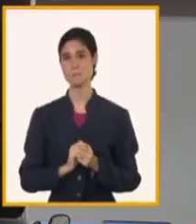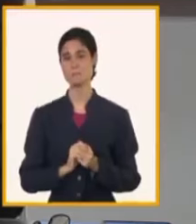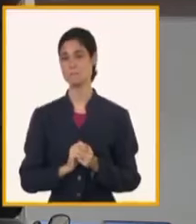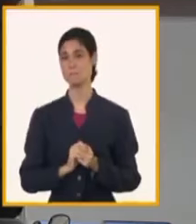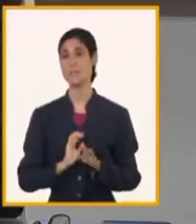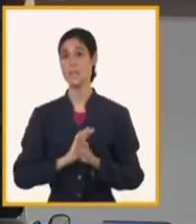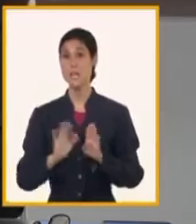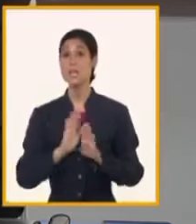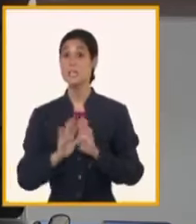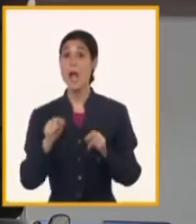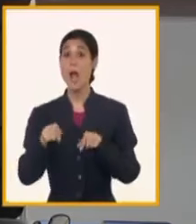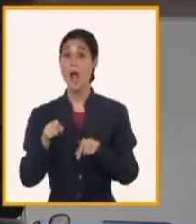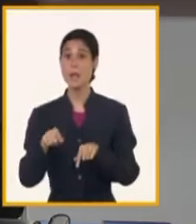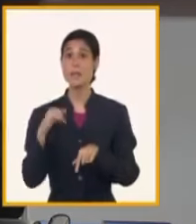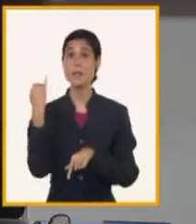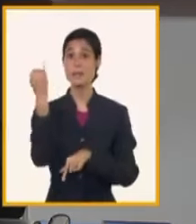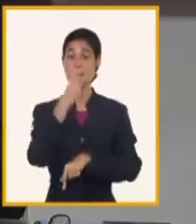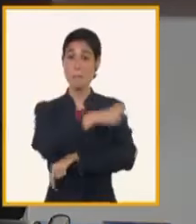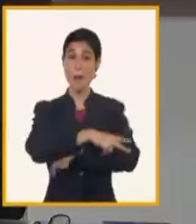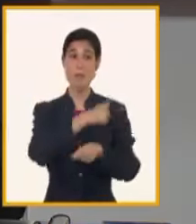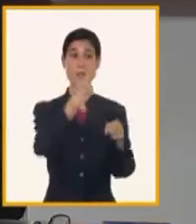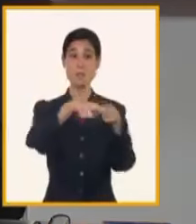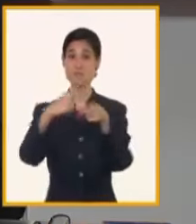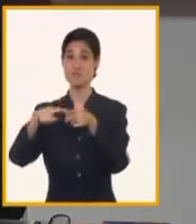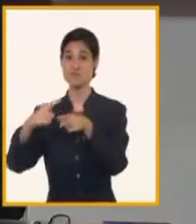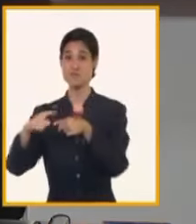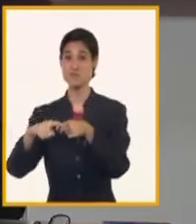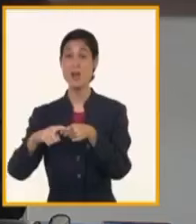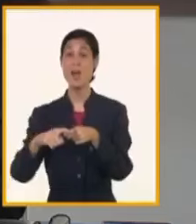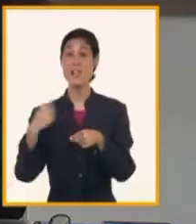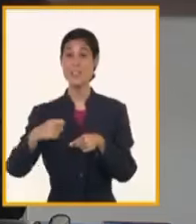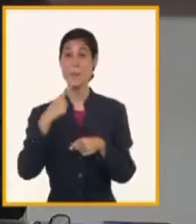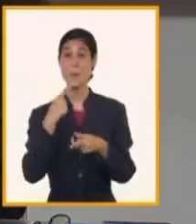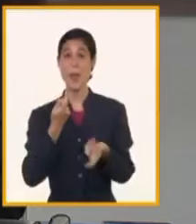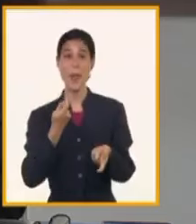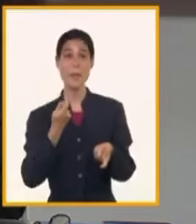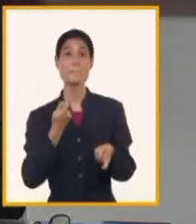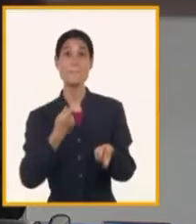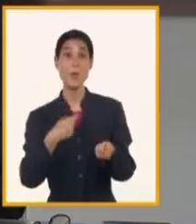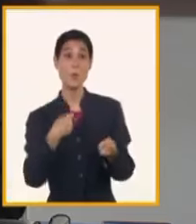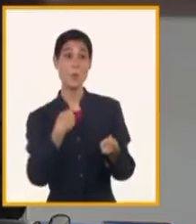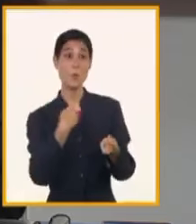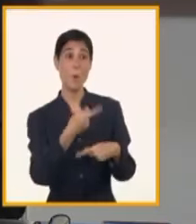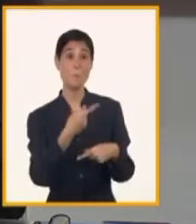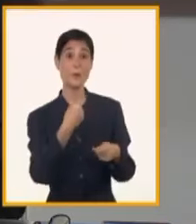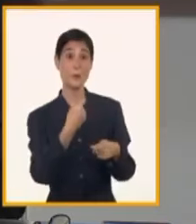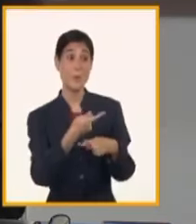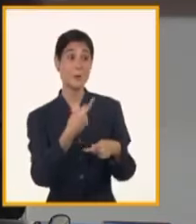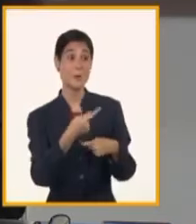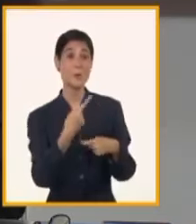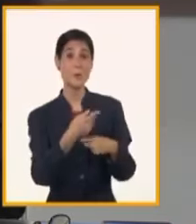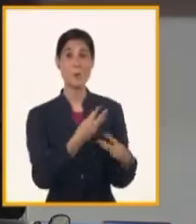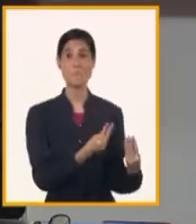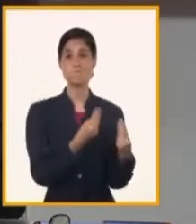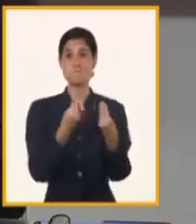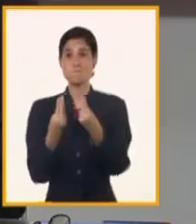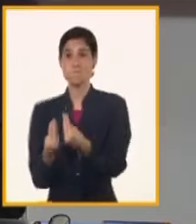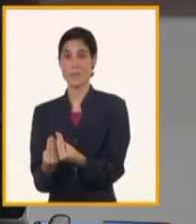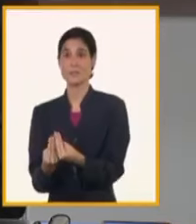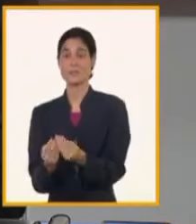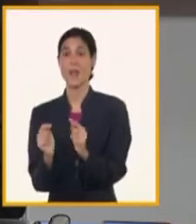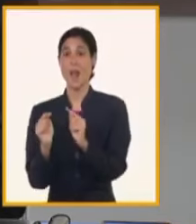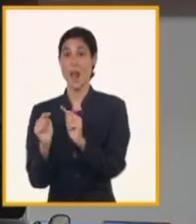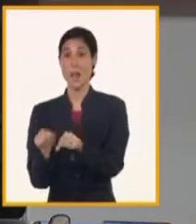mercado internacional a comprarla eh los niveles de de facturación petrolera son gigantescos estamos hablando de miles